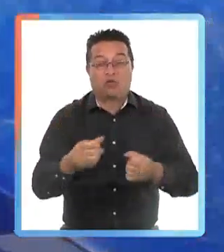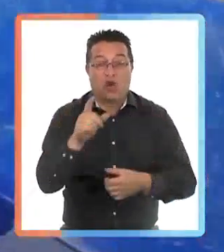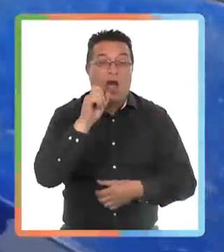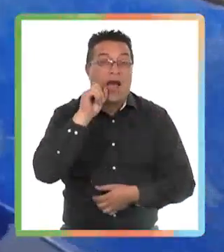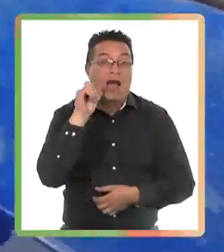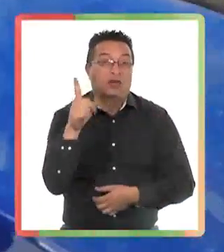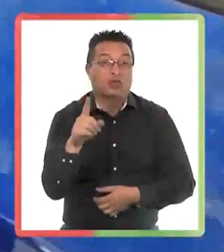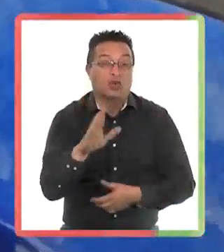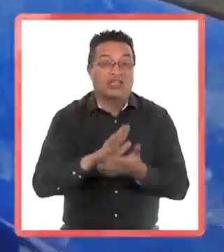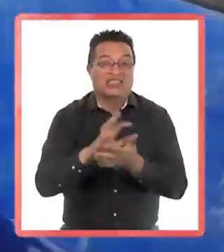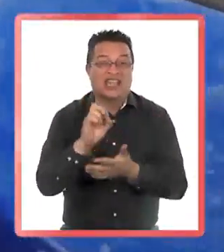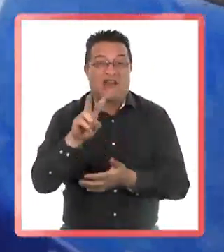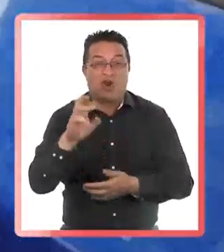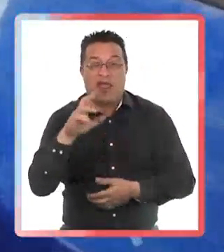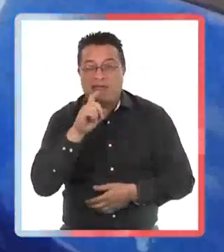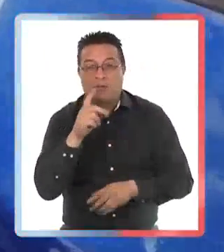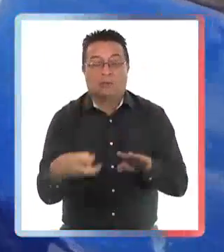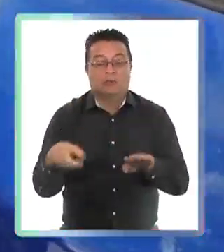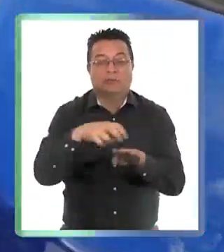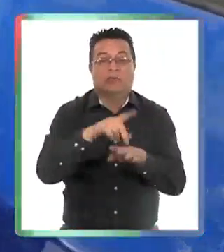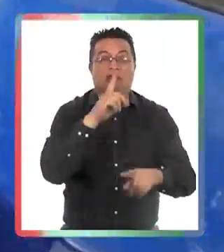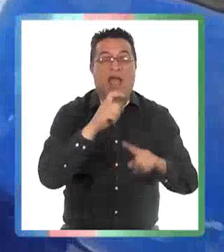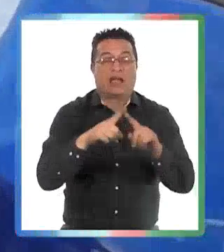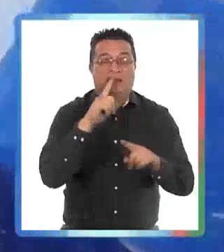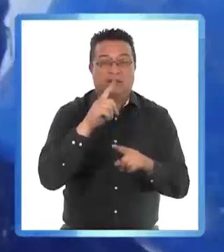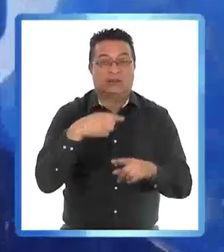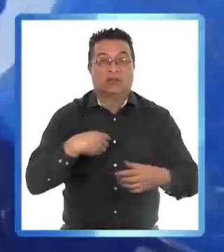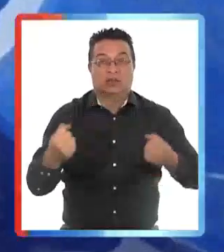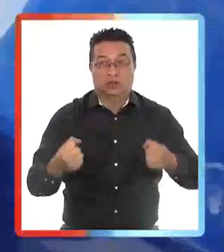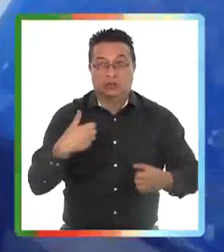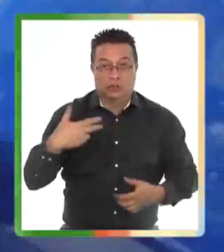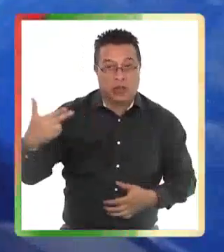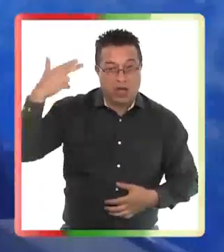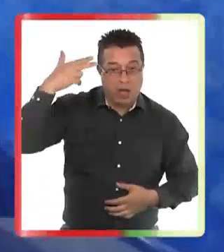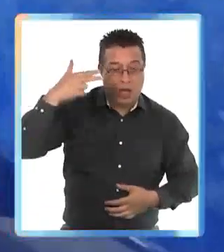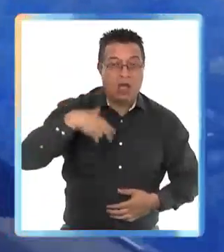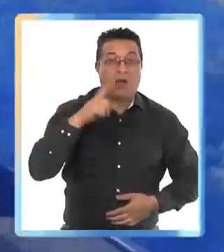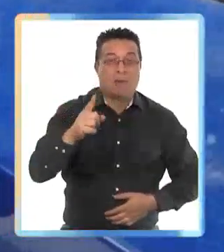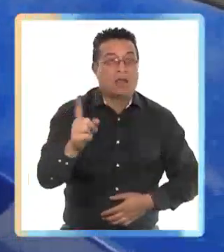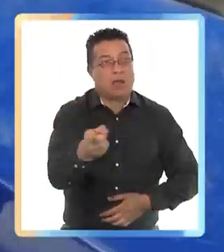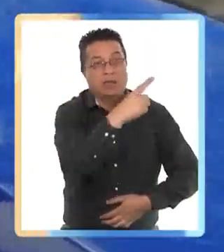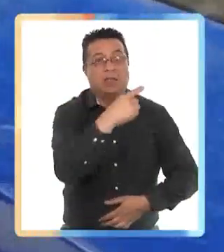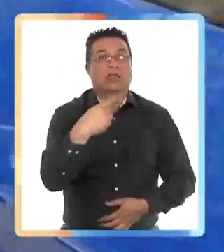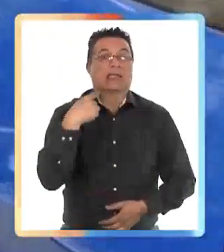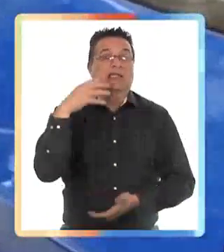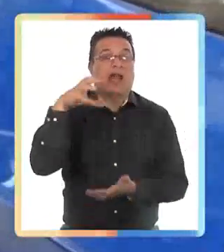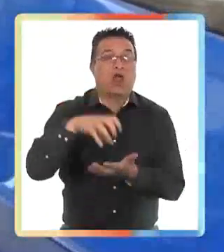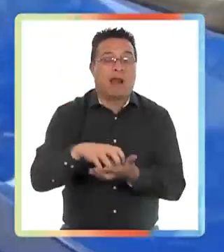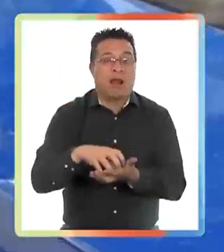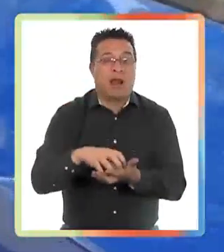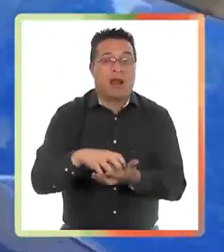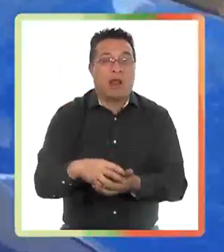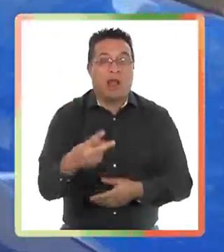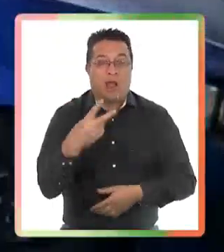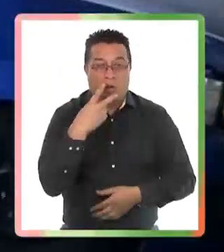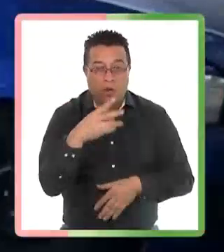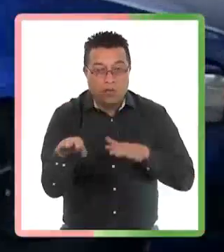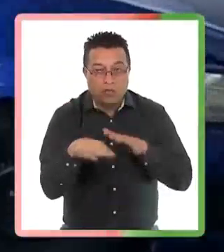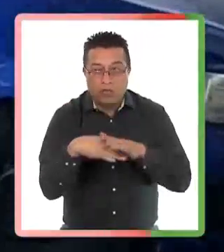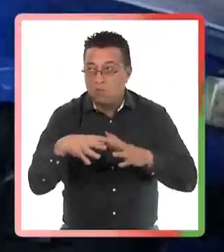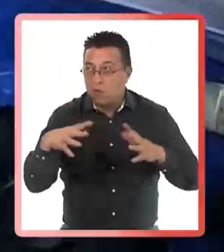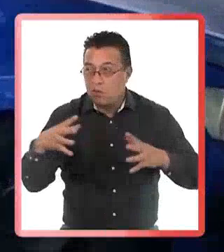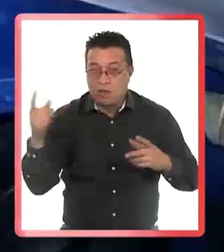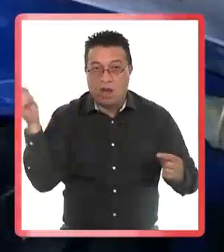delincuentes escaparon, abandonaron un Chevrolet de color azul y abordaron un taxi. Amenazaron con armas al conductor y le pidieron que los llevara a Quinta